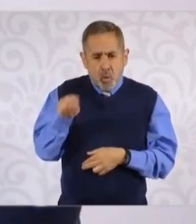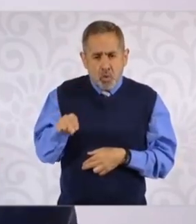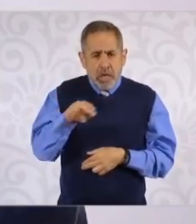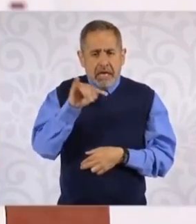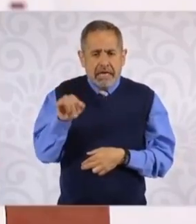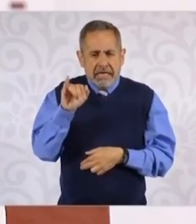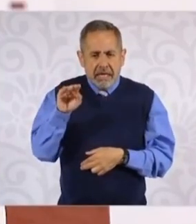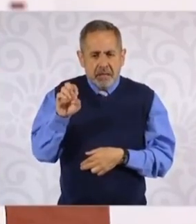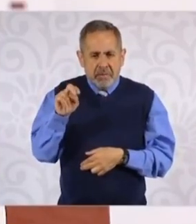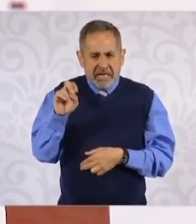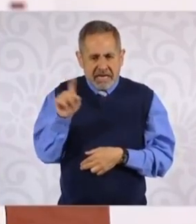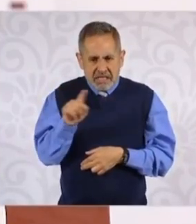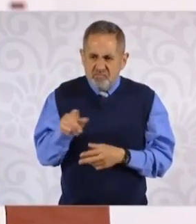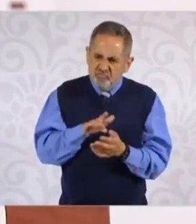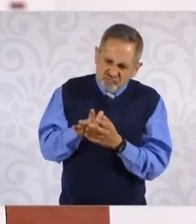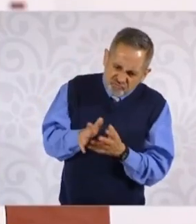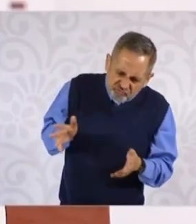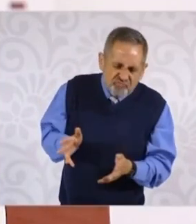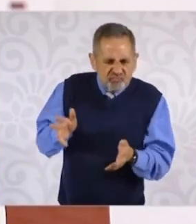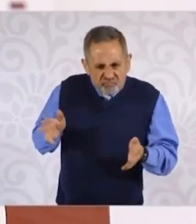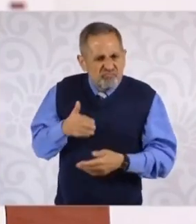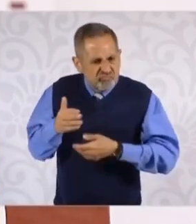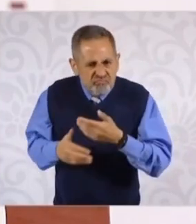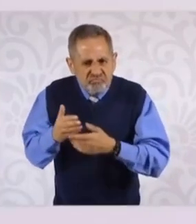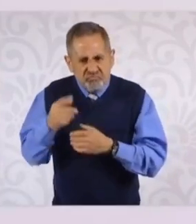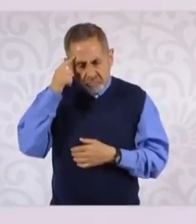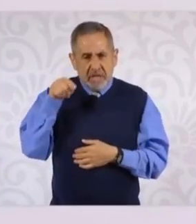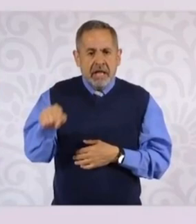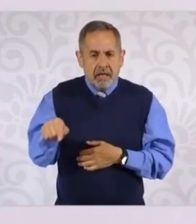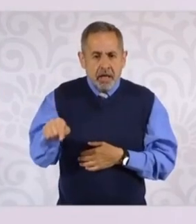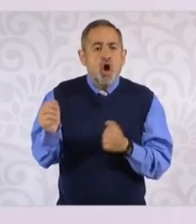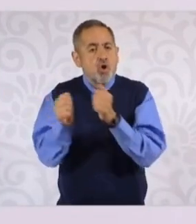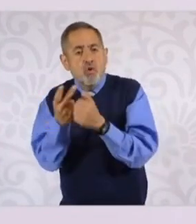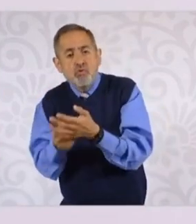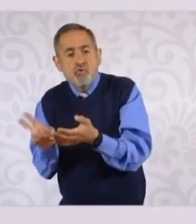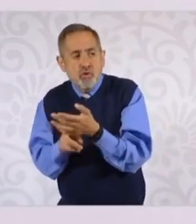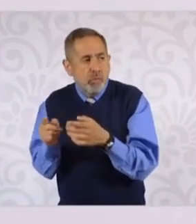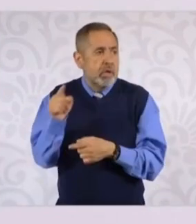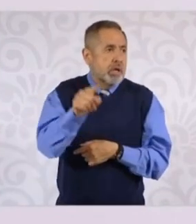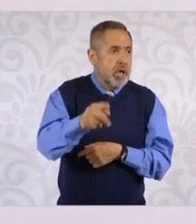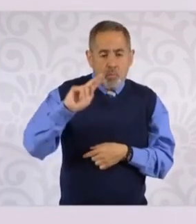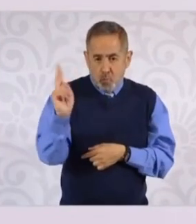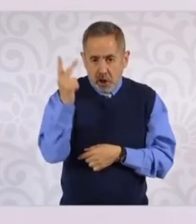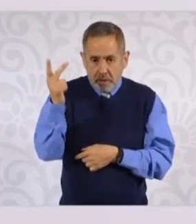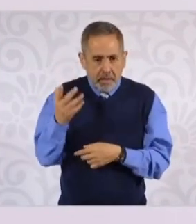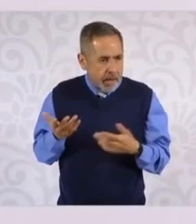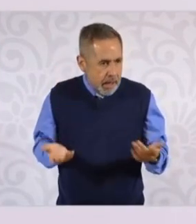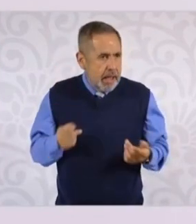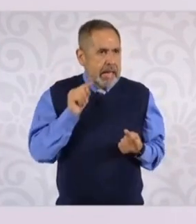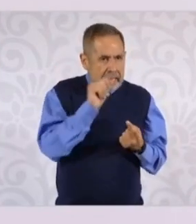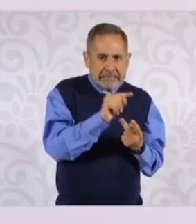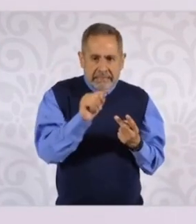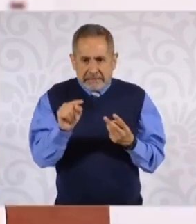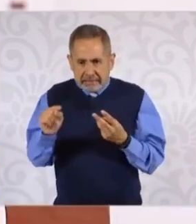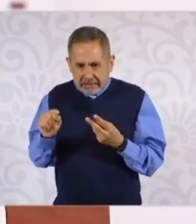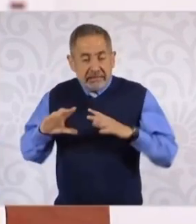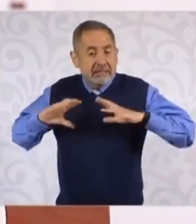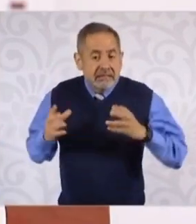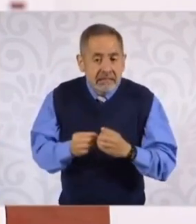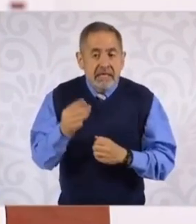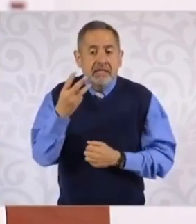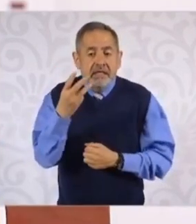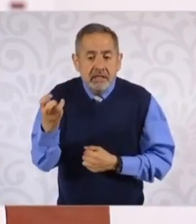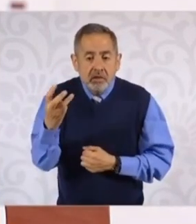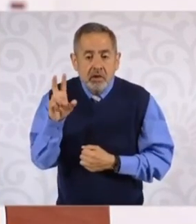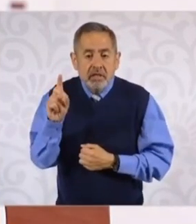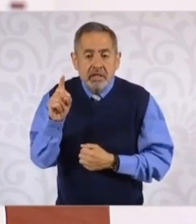los ha impulsado y desarrollado, además del Politécnico Nacional. Con estas instituciones vamos a crear